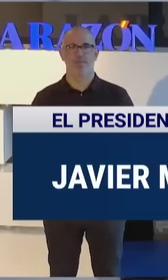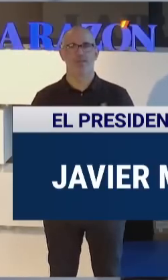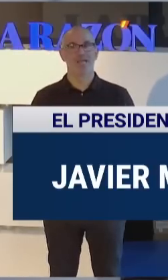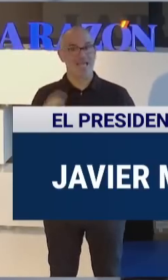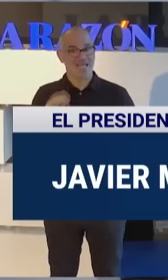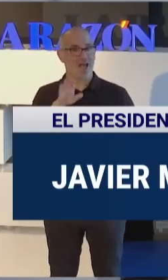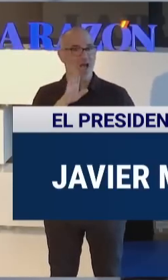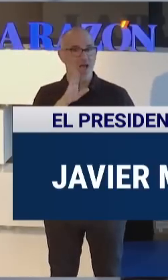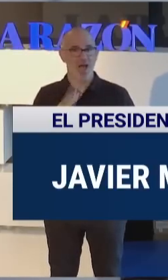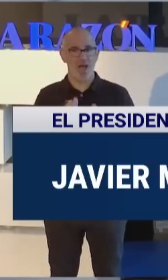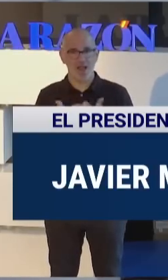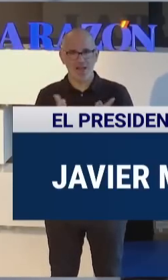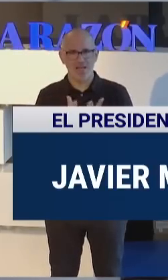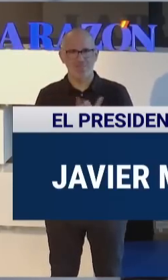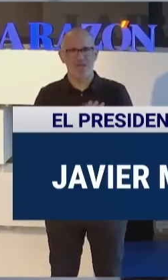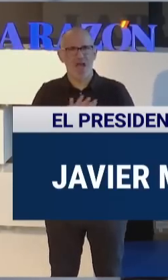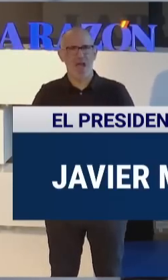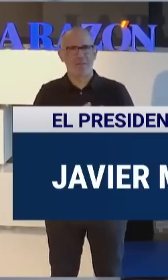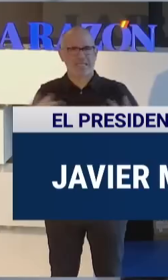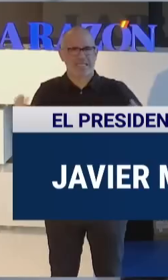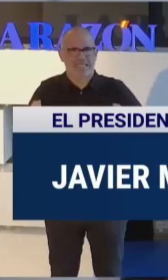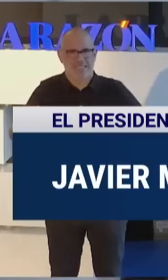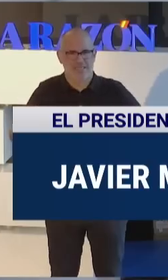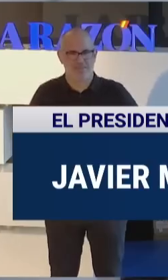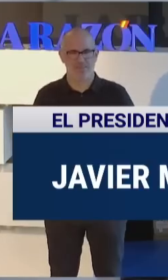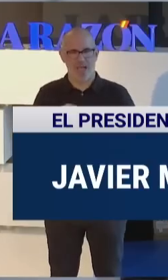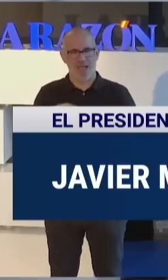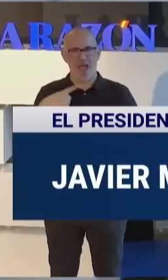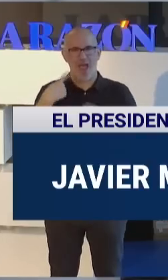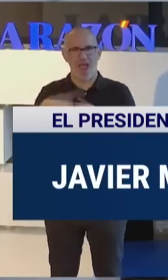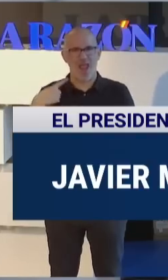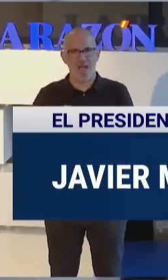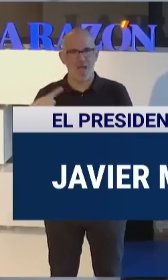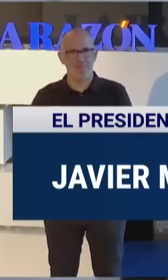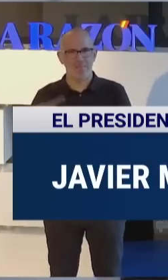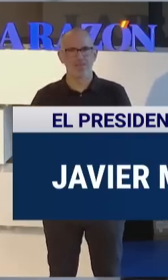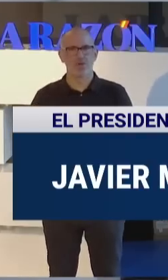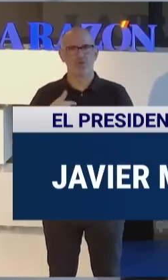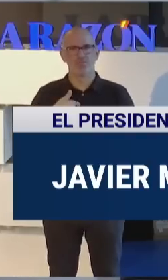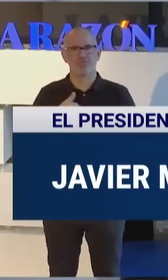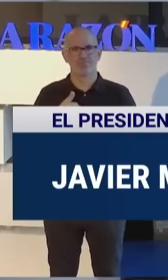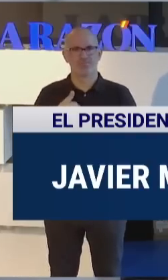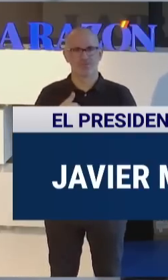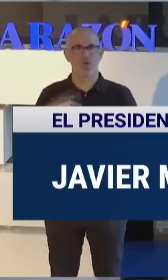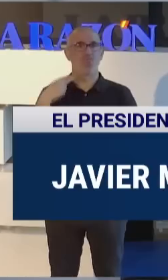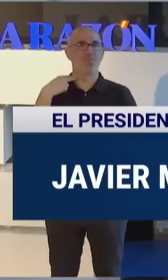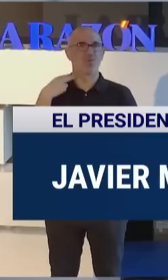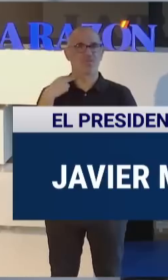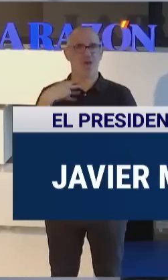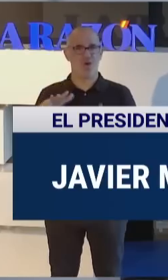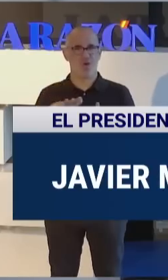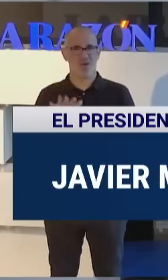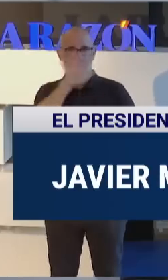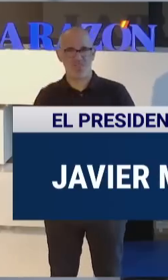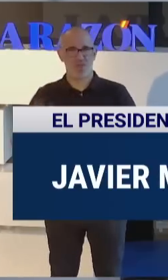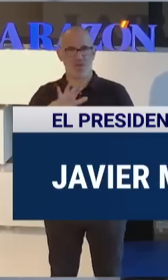Este libro cuenta básicamente los elementos con los que yo llegué a ser diputado nacional. Es decir,